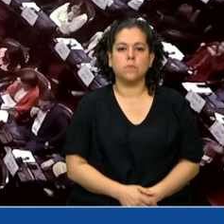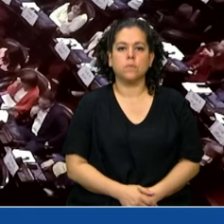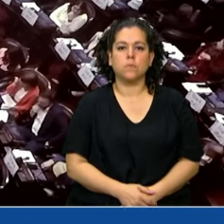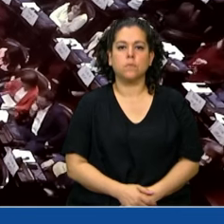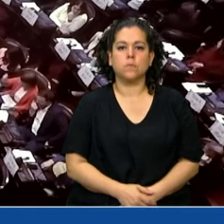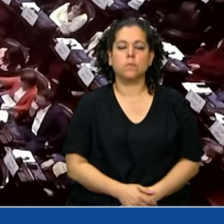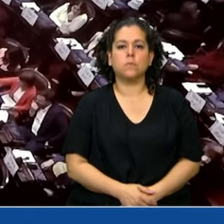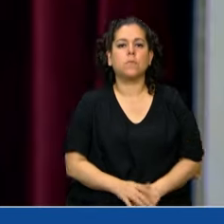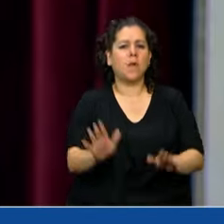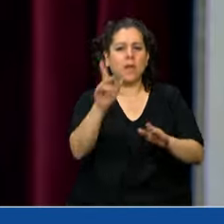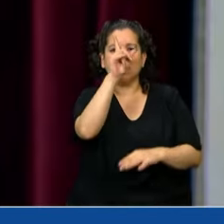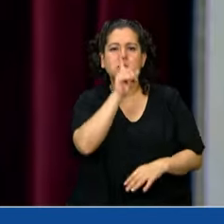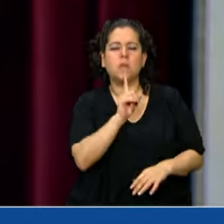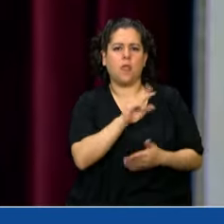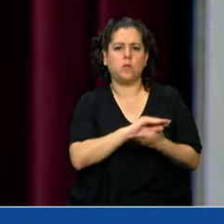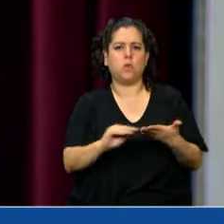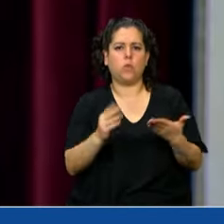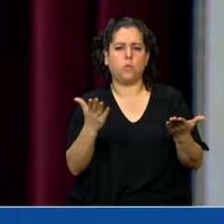diputado silencio